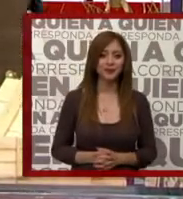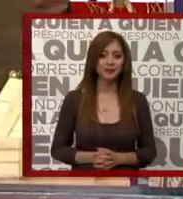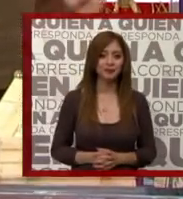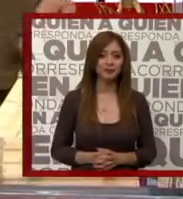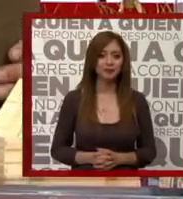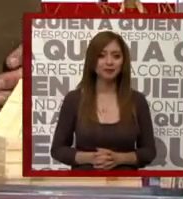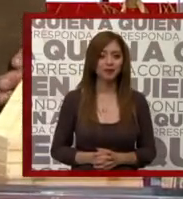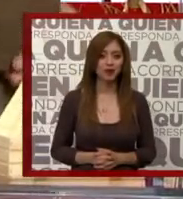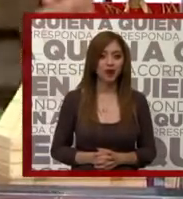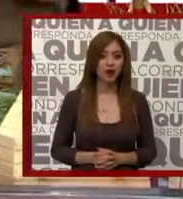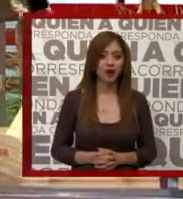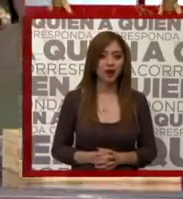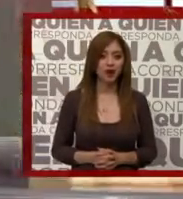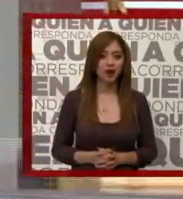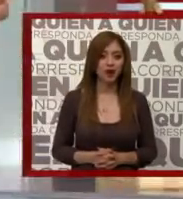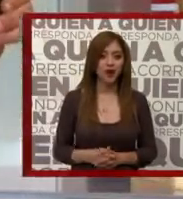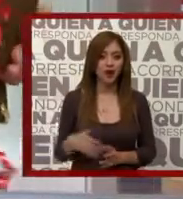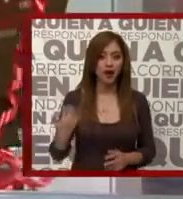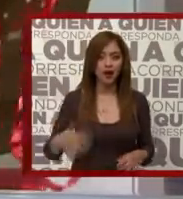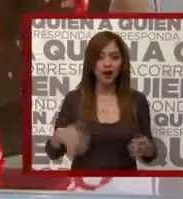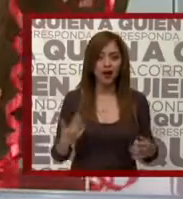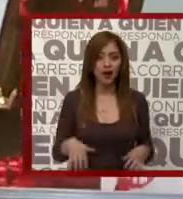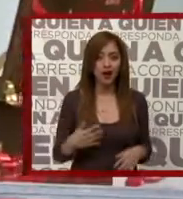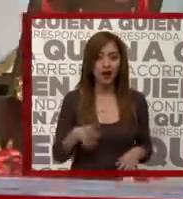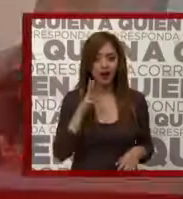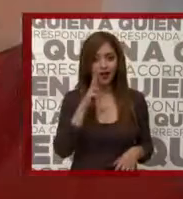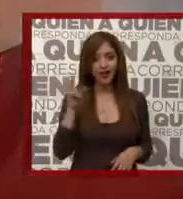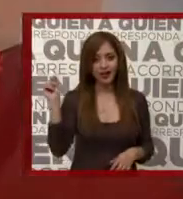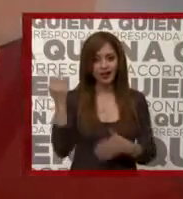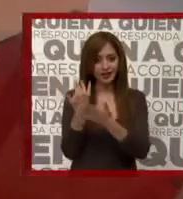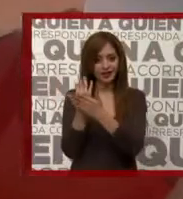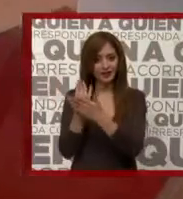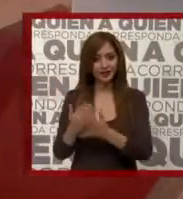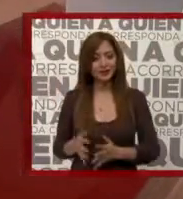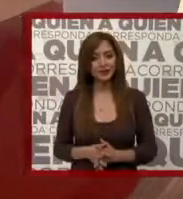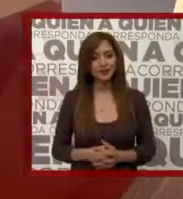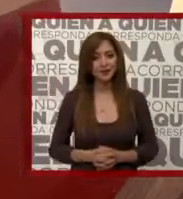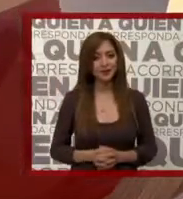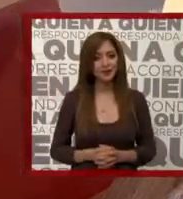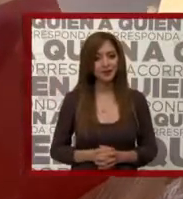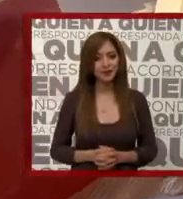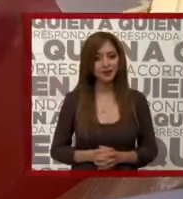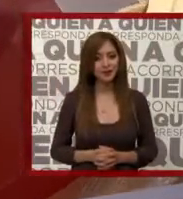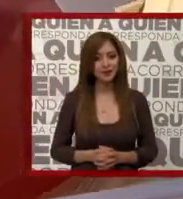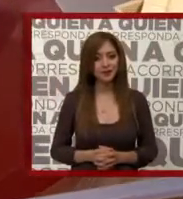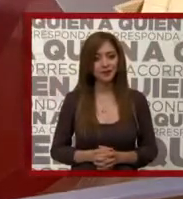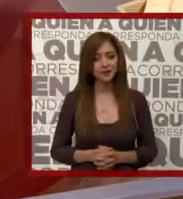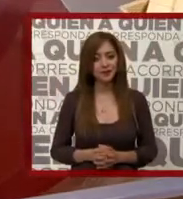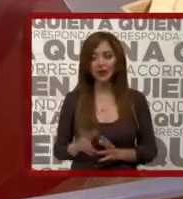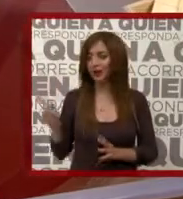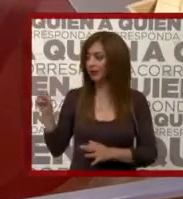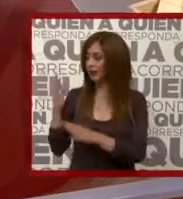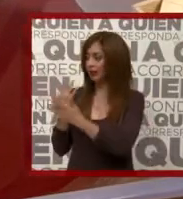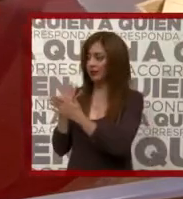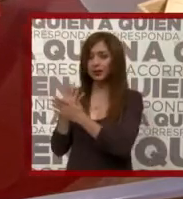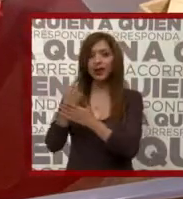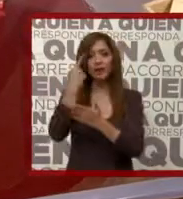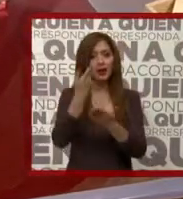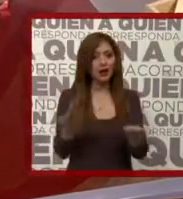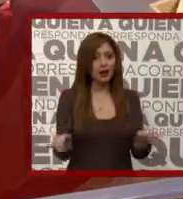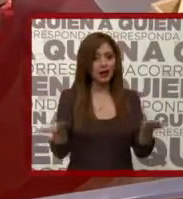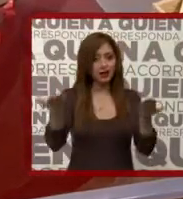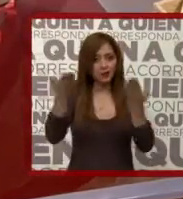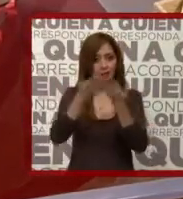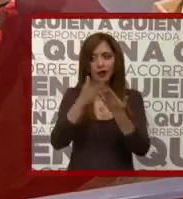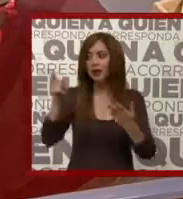¿eh? Ay, en la torre, cabe, Javier. Espérate, Carla. No te infartes, tengo que cerrarla para medirlo. Es que